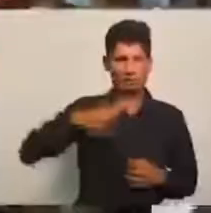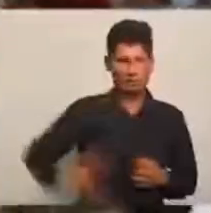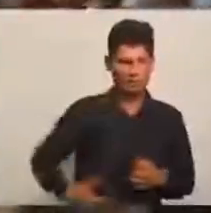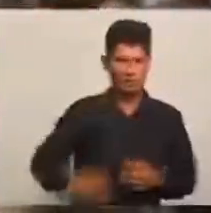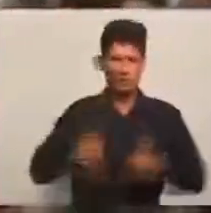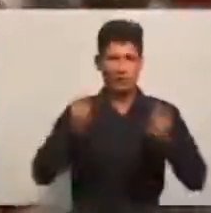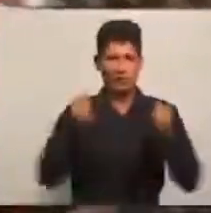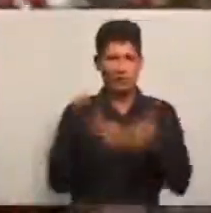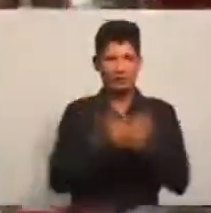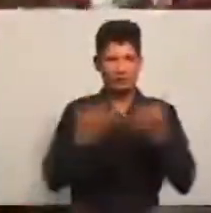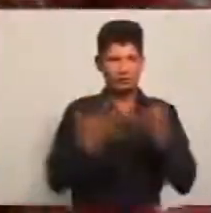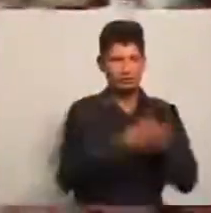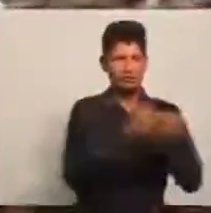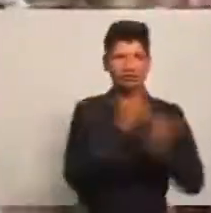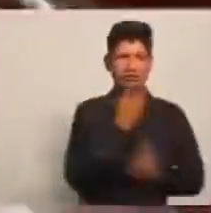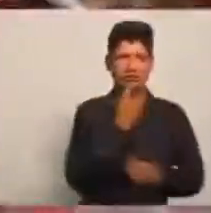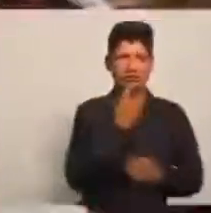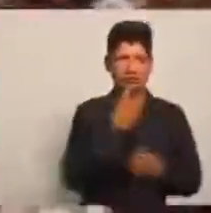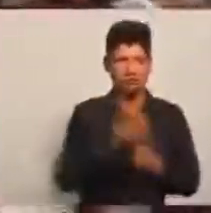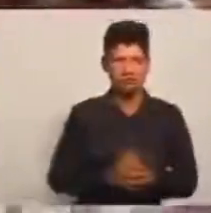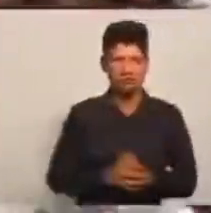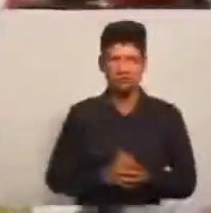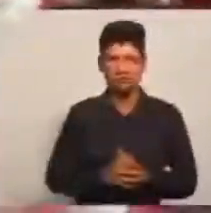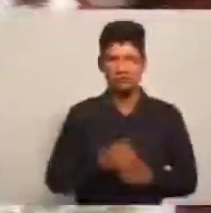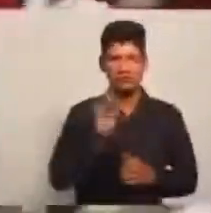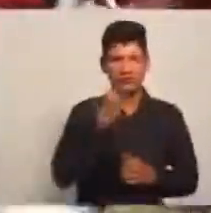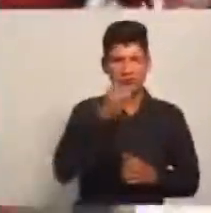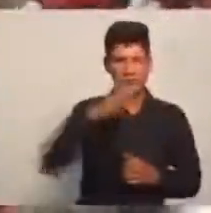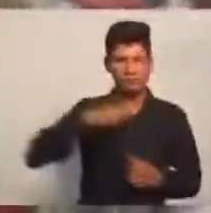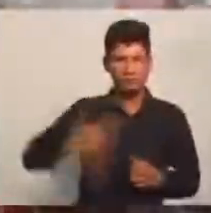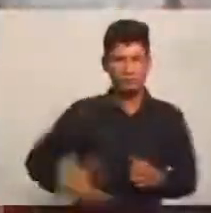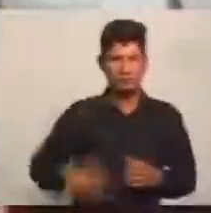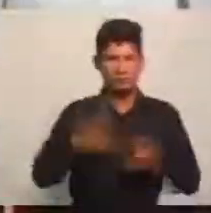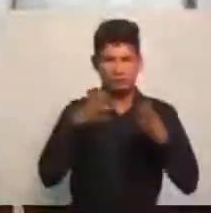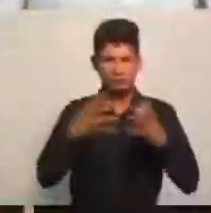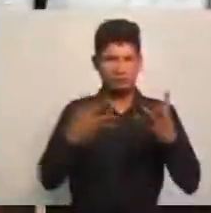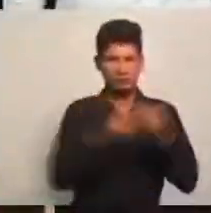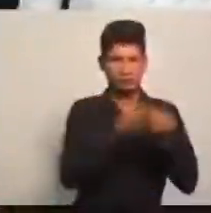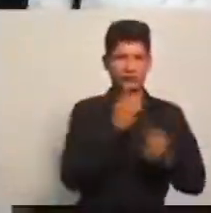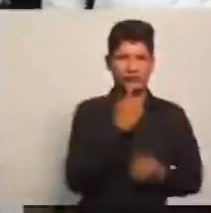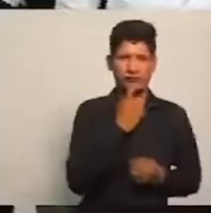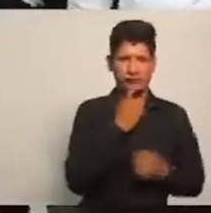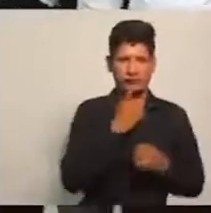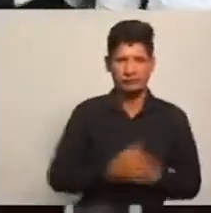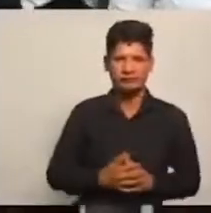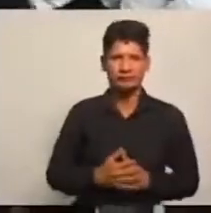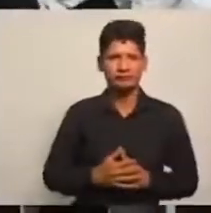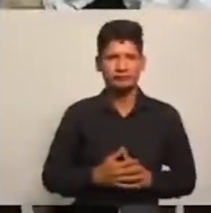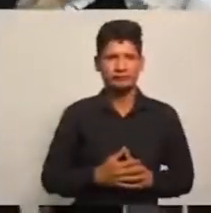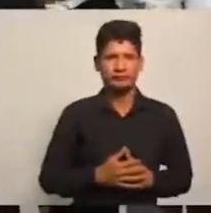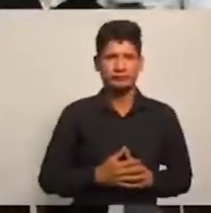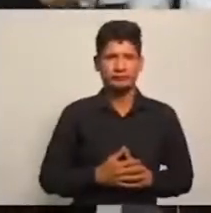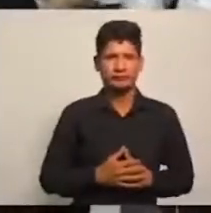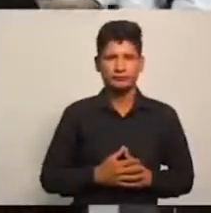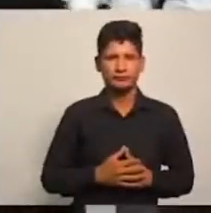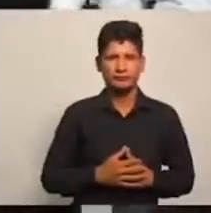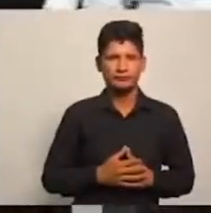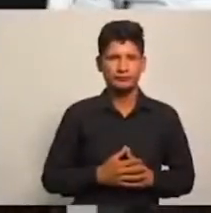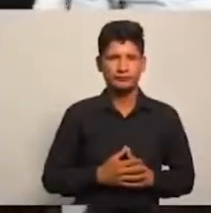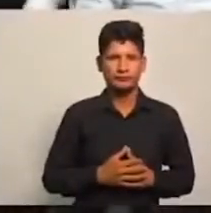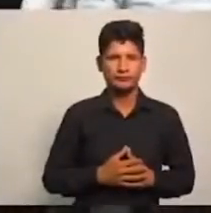un honor estar con Obrador. Es un honor estar con Obrador.